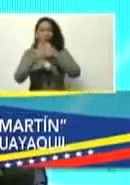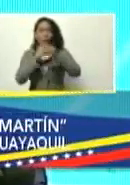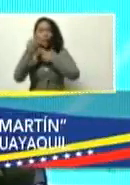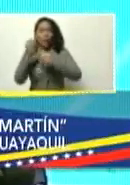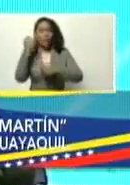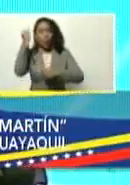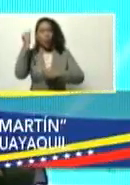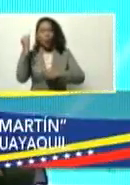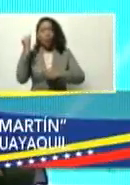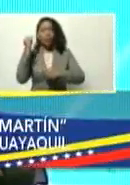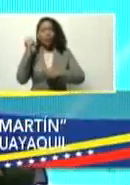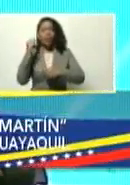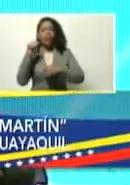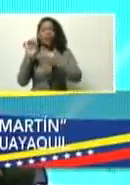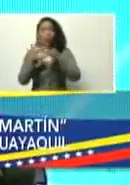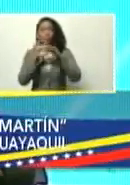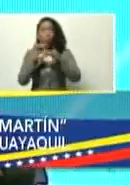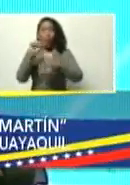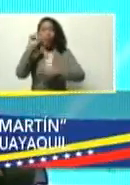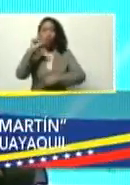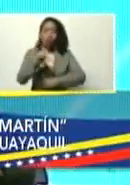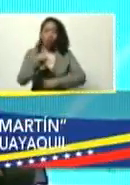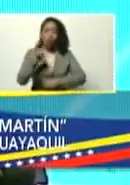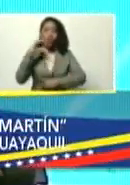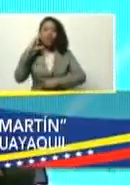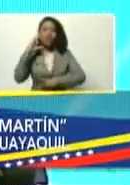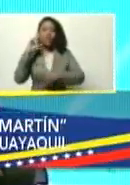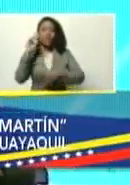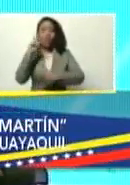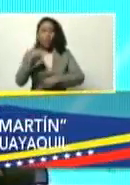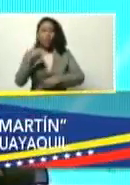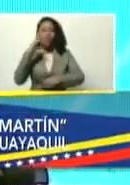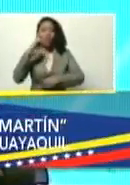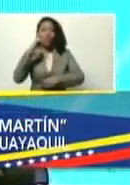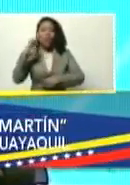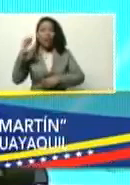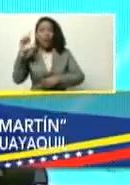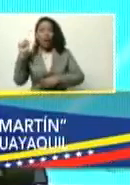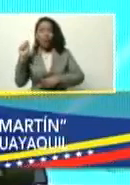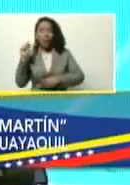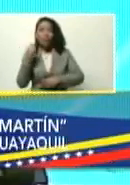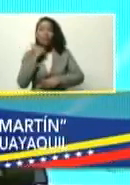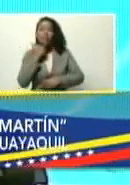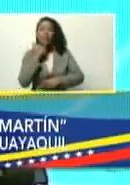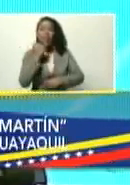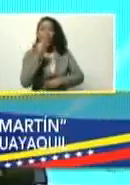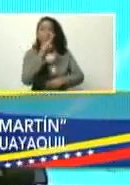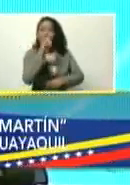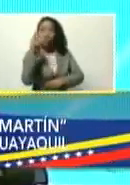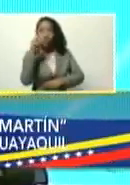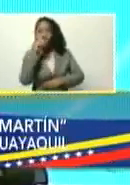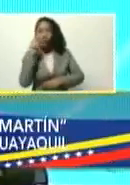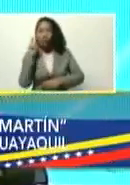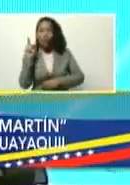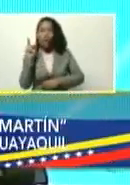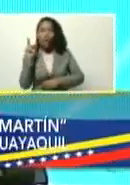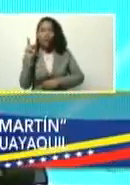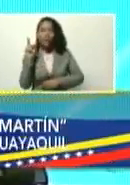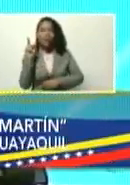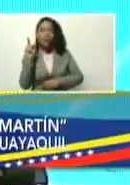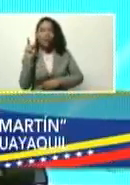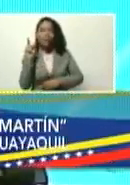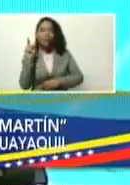de CELAC es un evento fundamental. Casi a los 200 años de estas